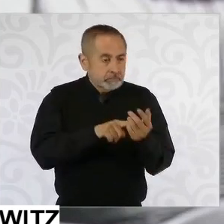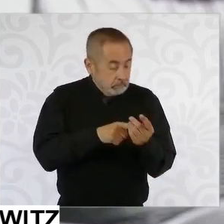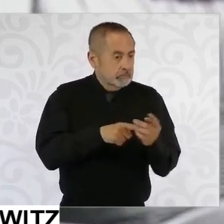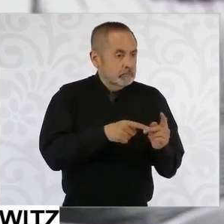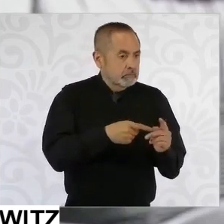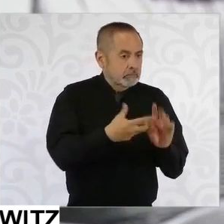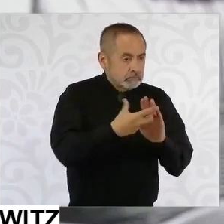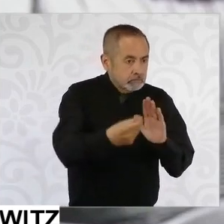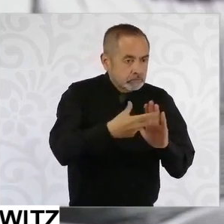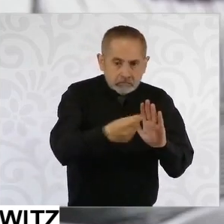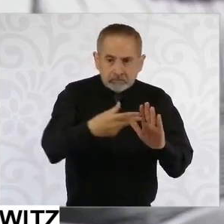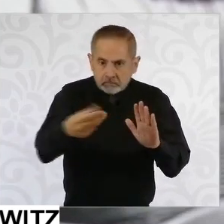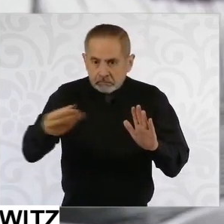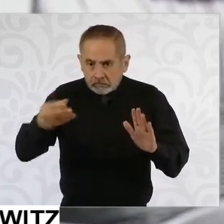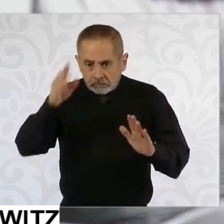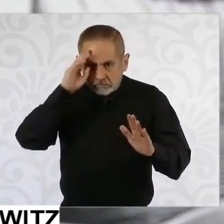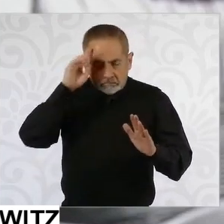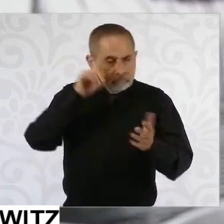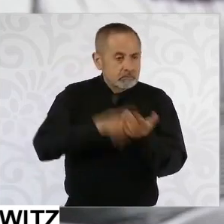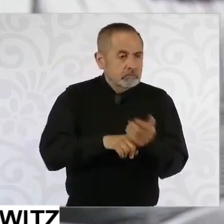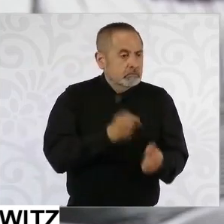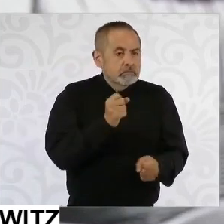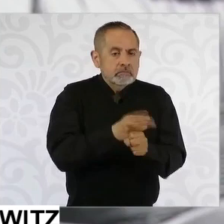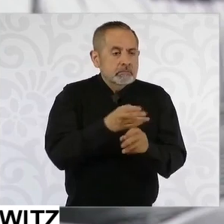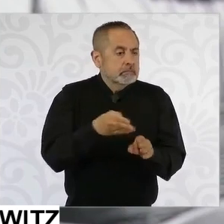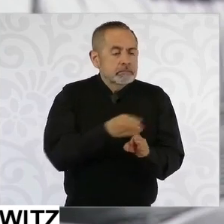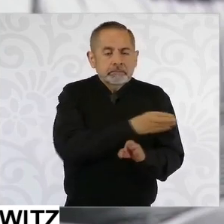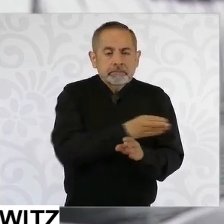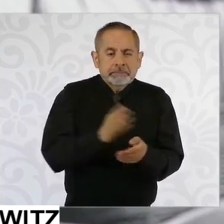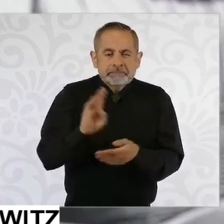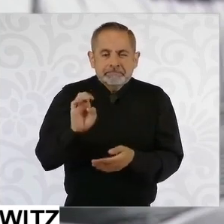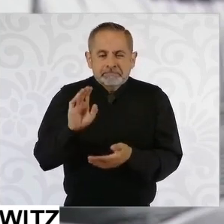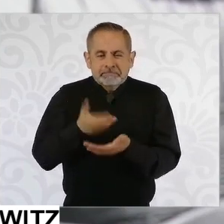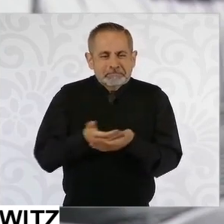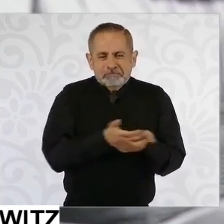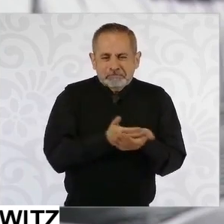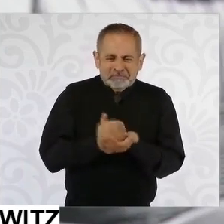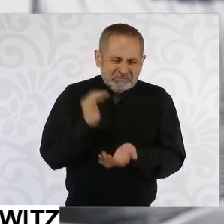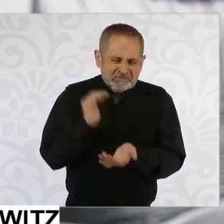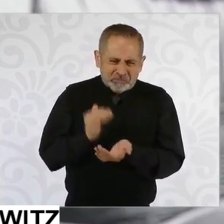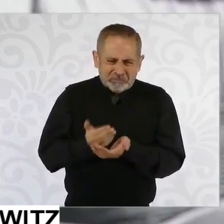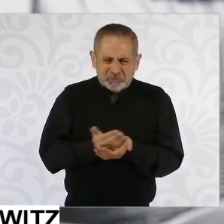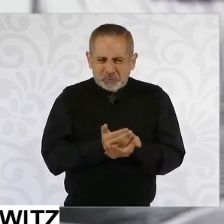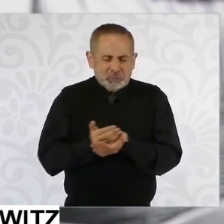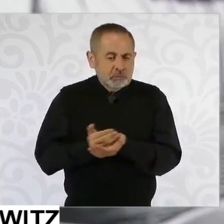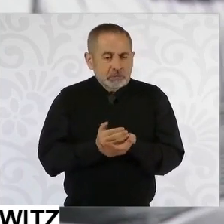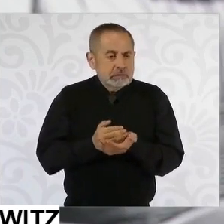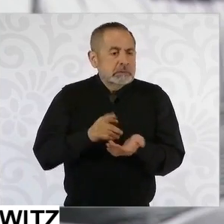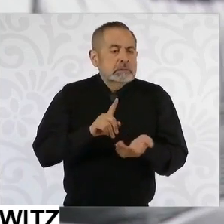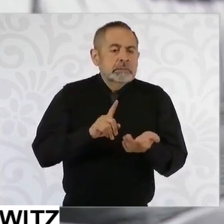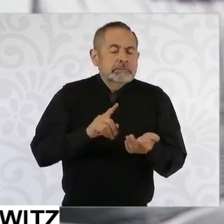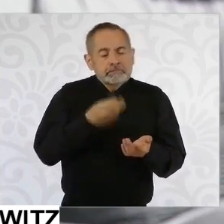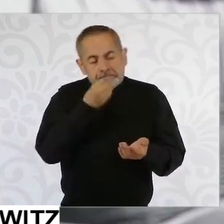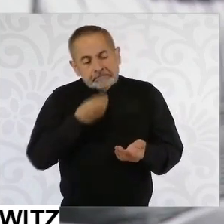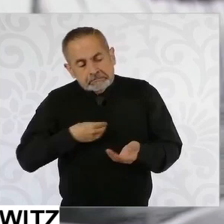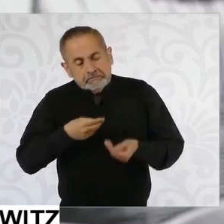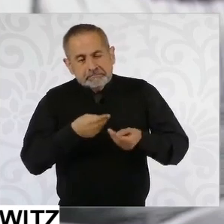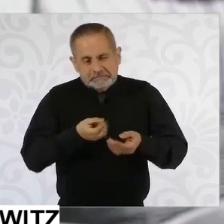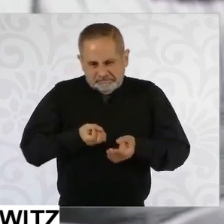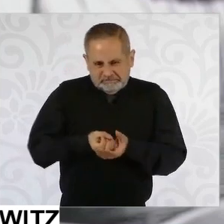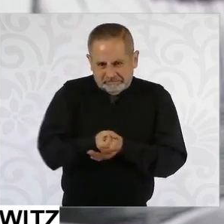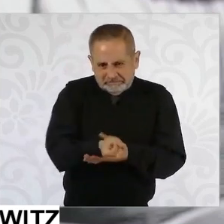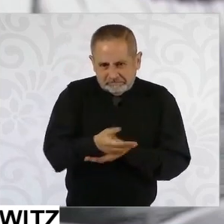brotes son prematurez y bajo peso al nacer por un sistema inmunológico